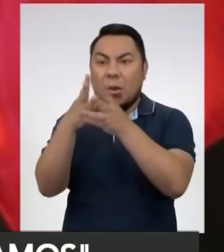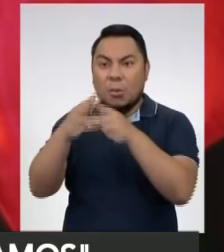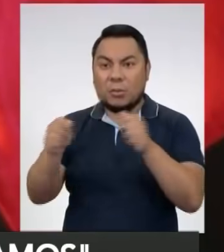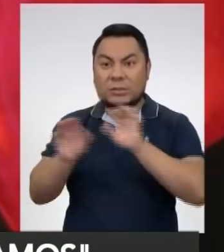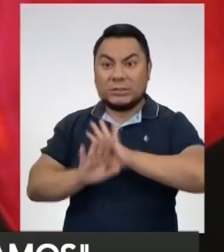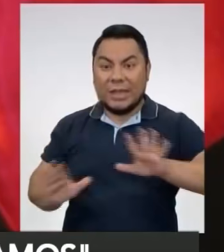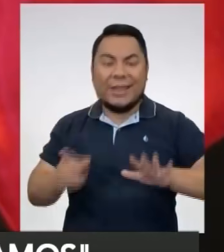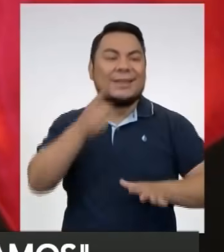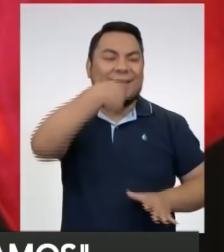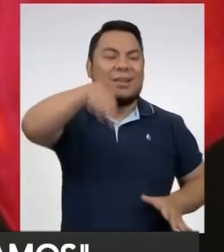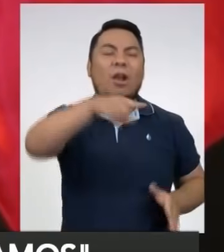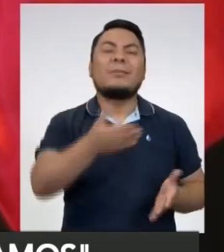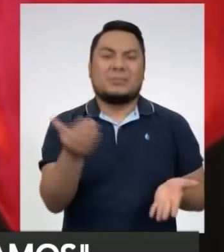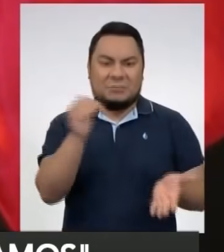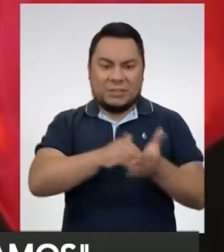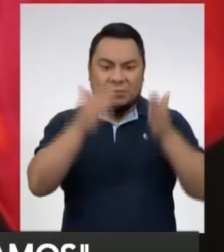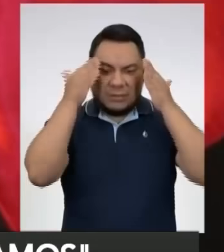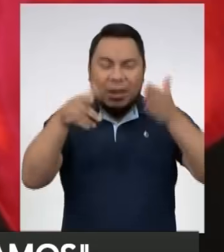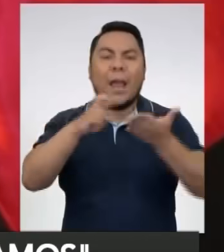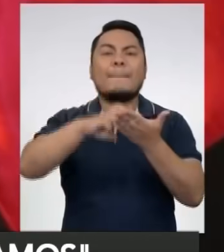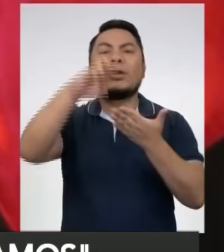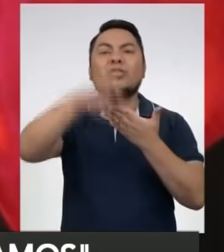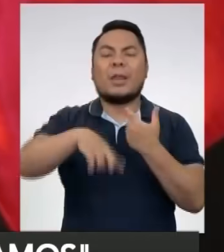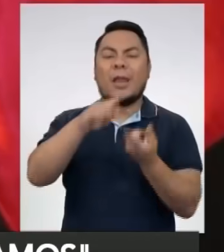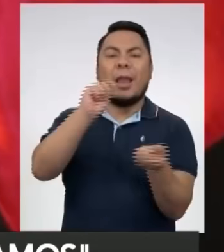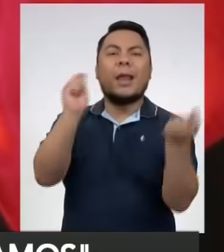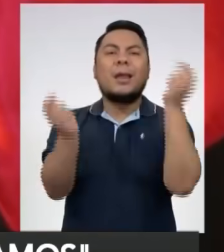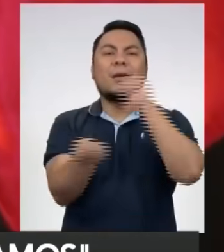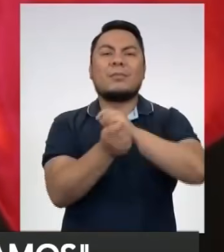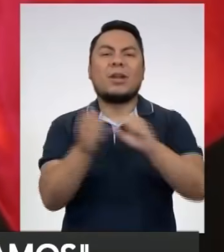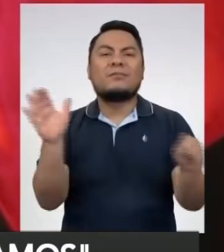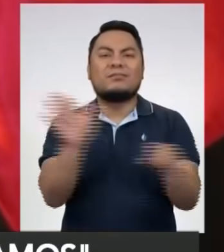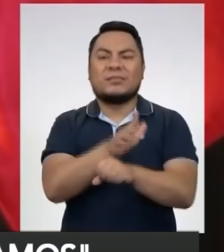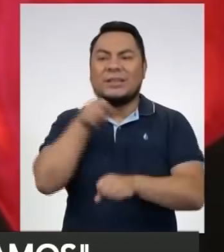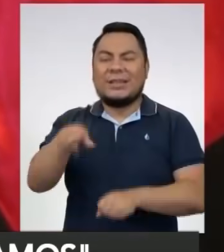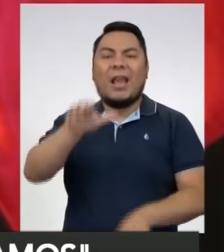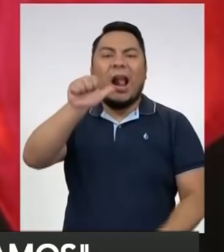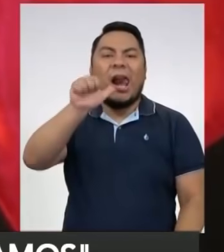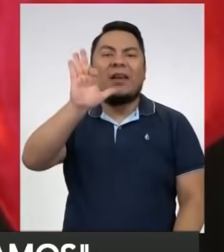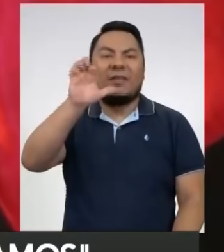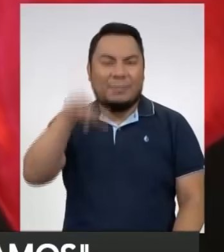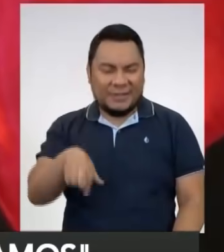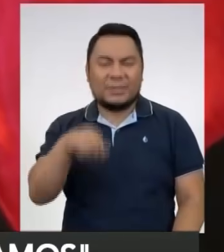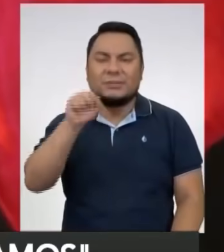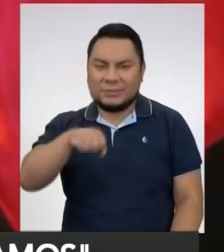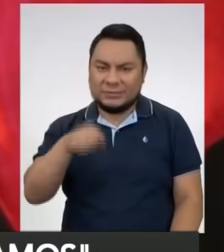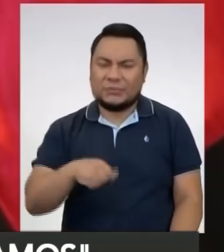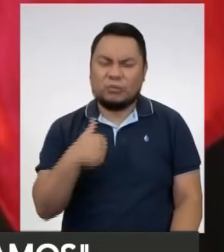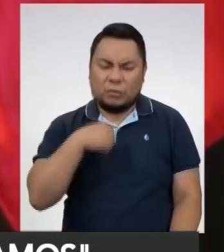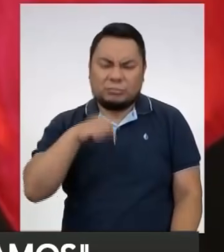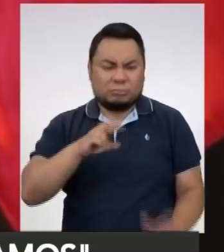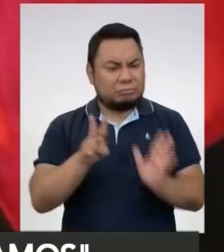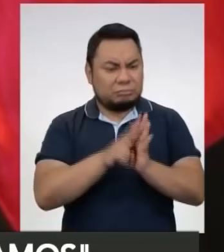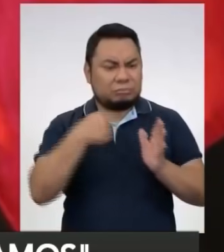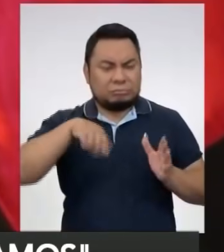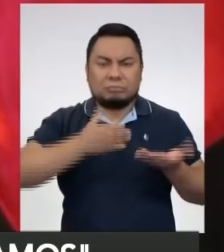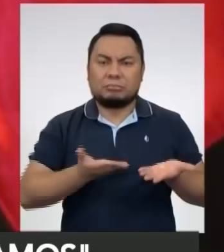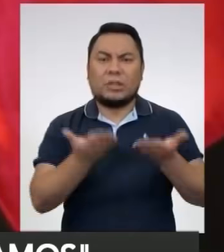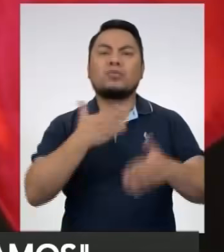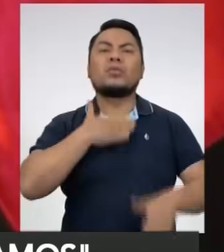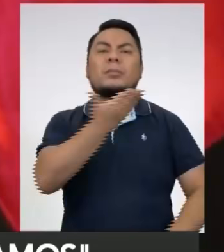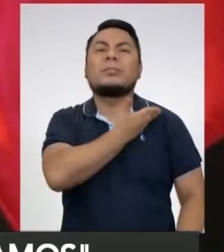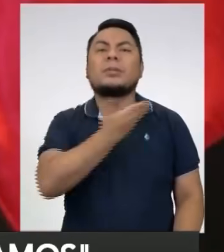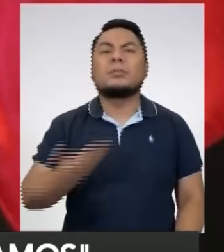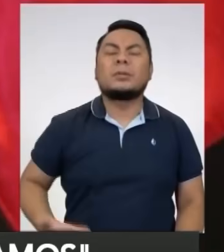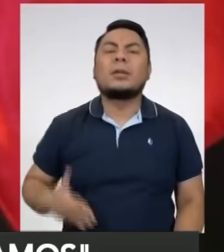sentémonos y hagamos este proyecto de reforma integral de las AFPs. Estamos en disposición. Yo como